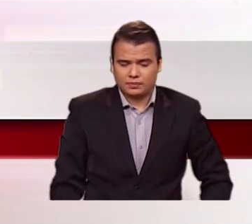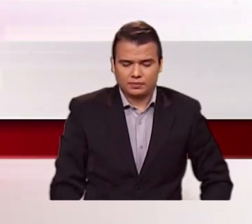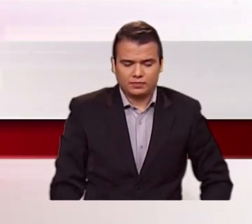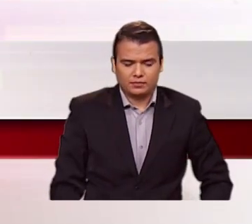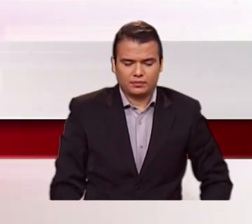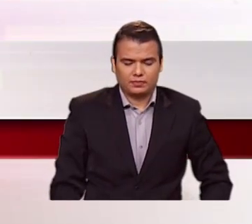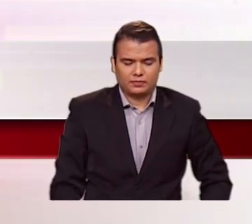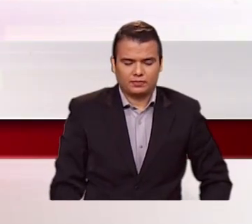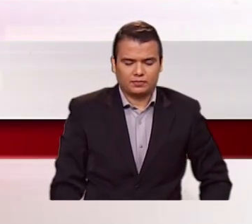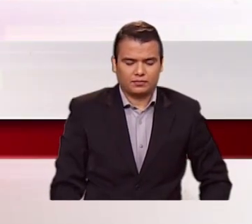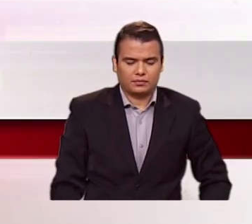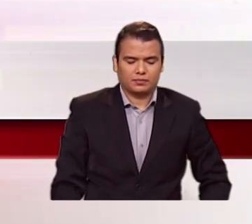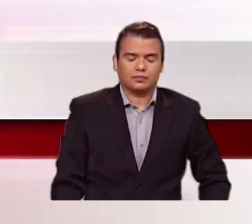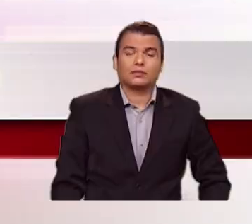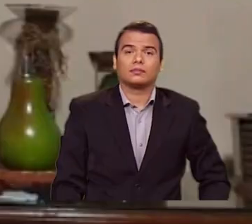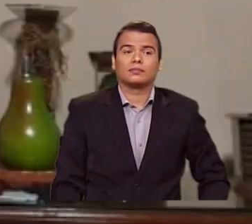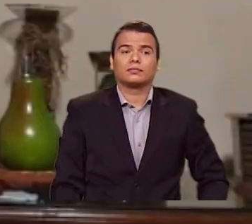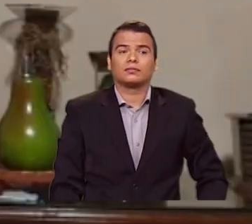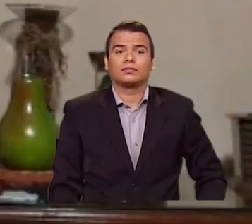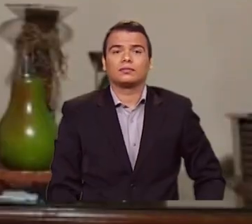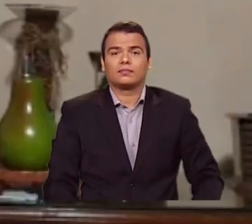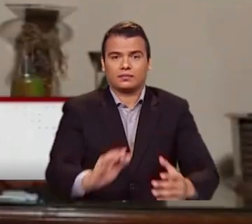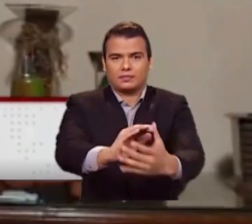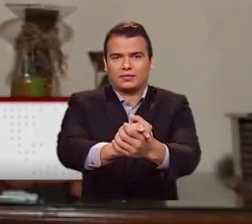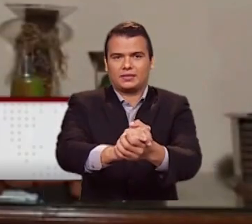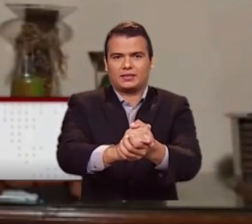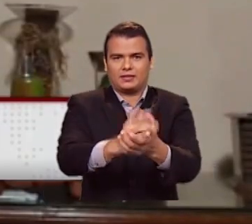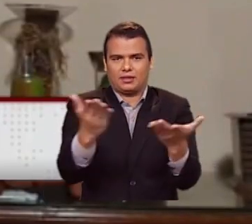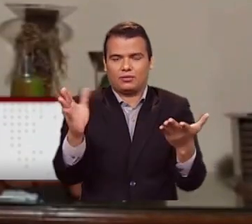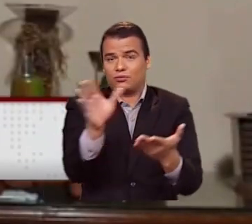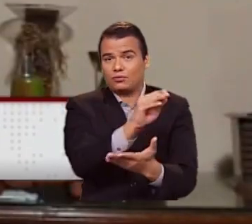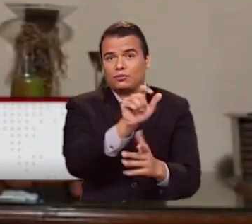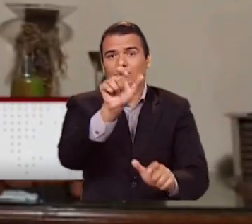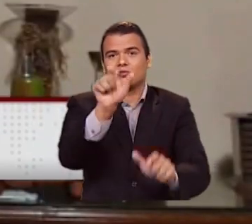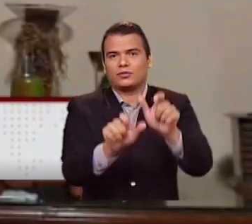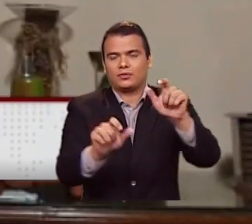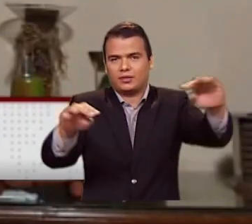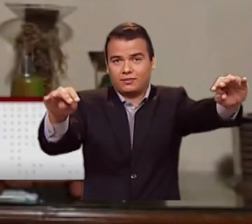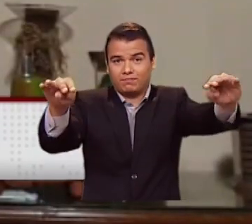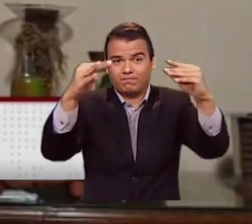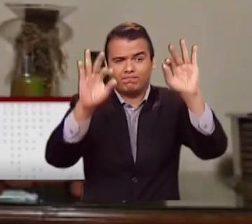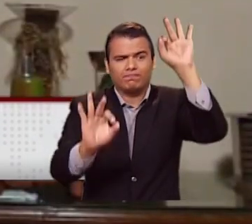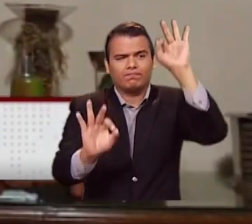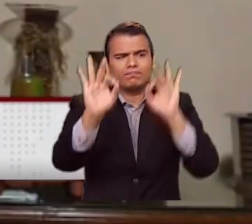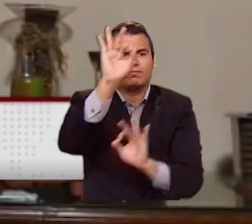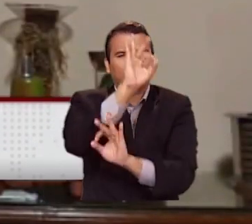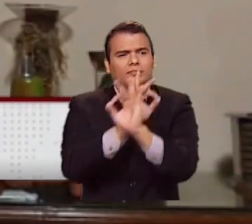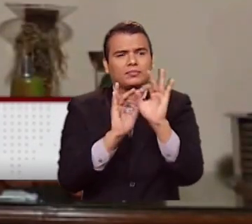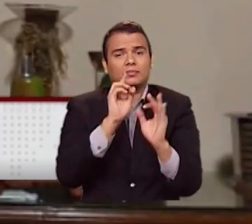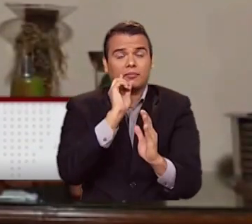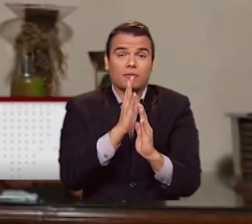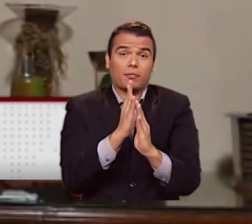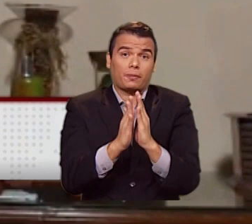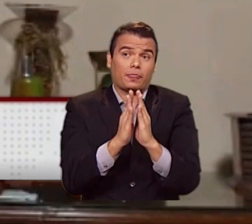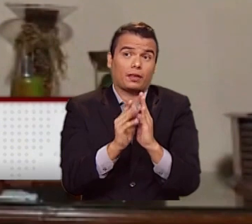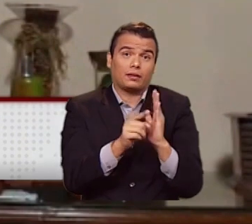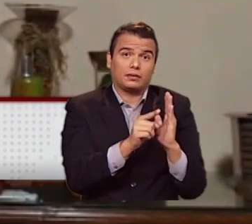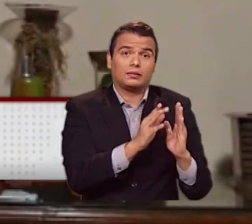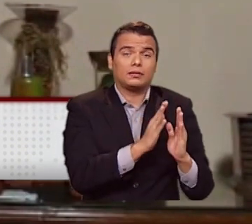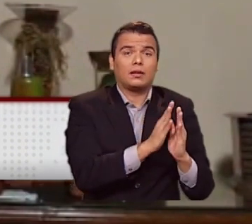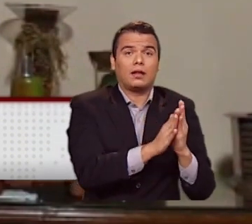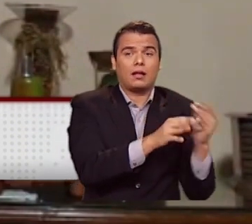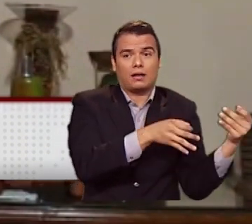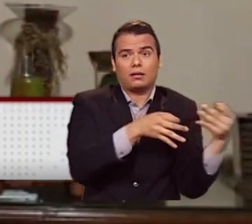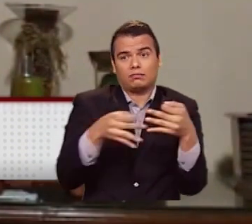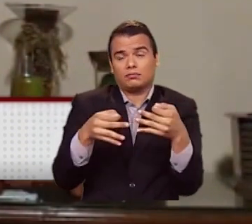Saludo cordial, Jaime Orlando, para usted y todos los televidentes de Telepacífico. Sí, fue una decisión muy